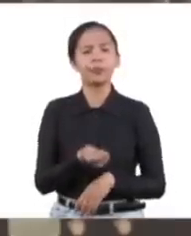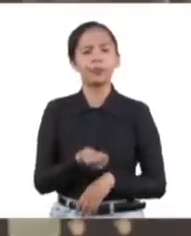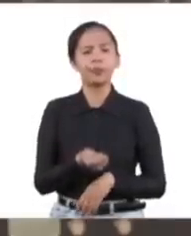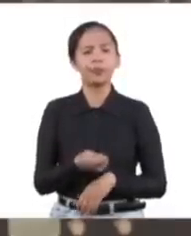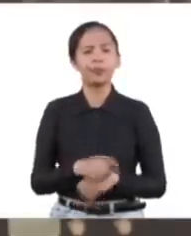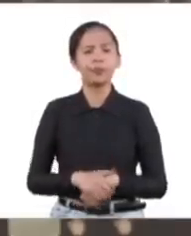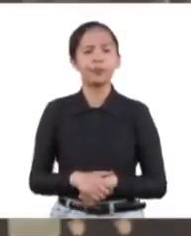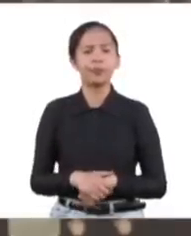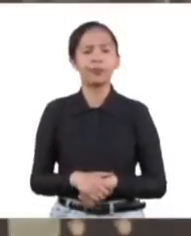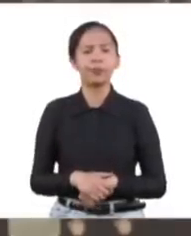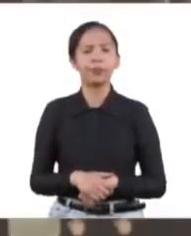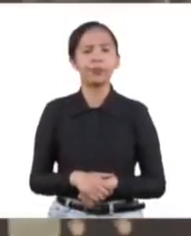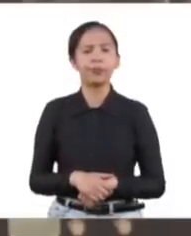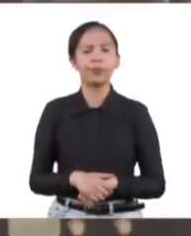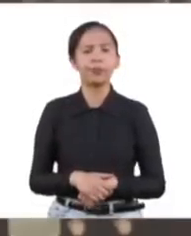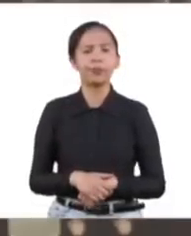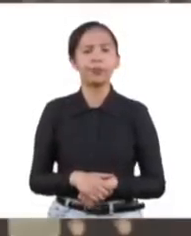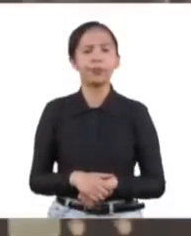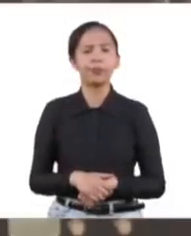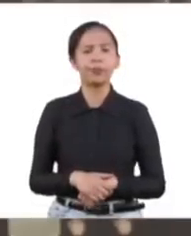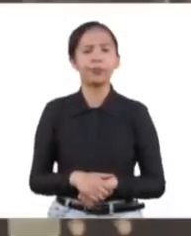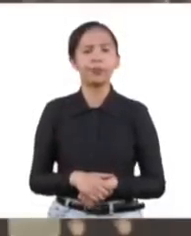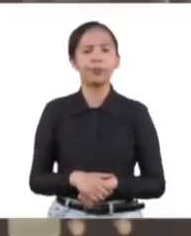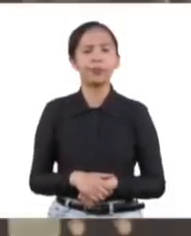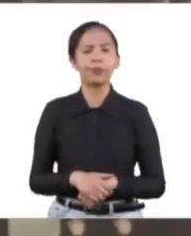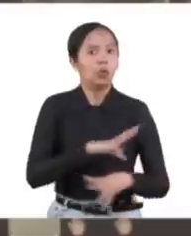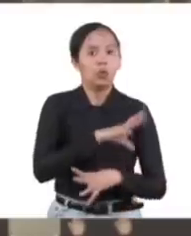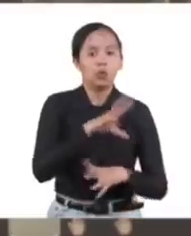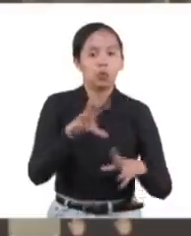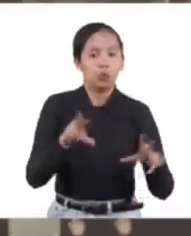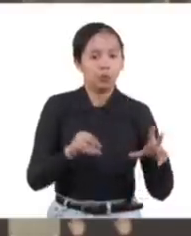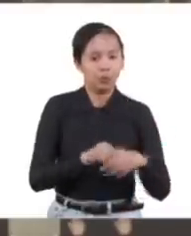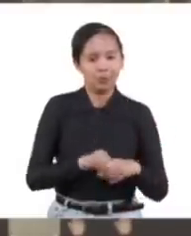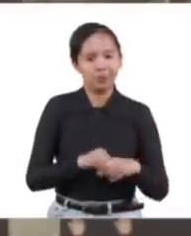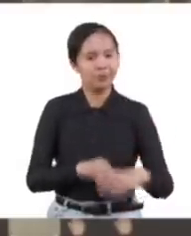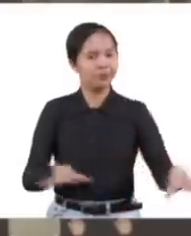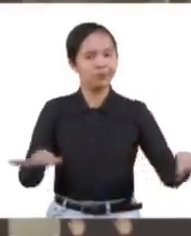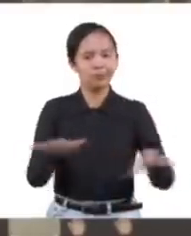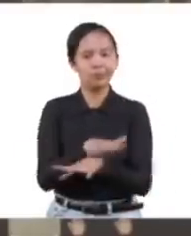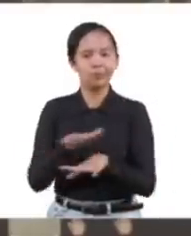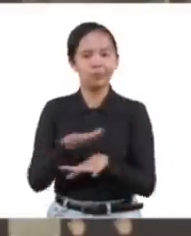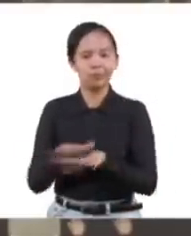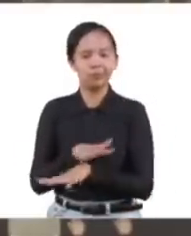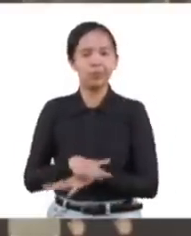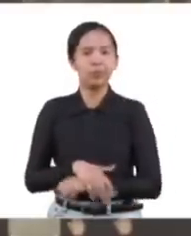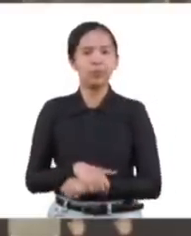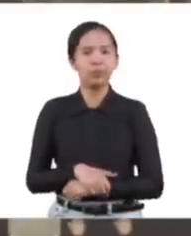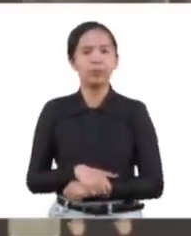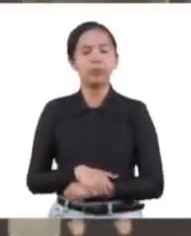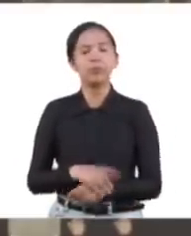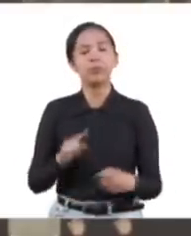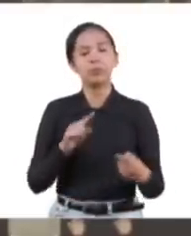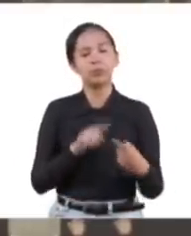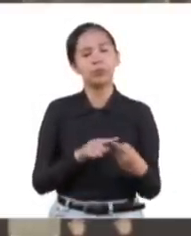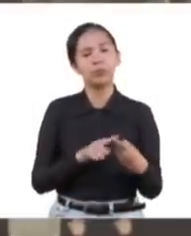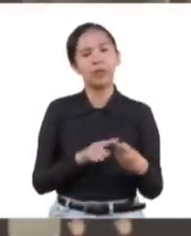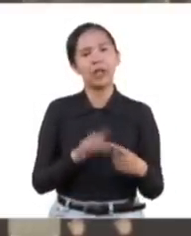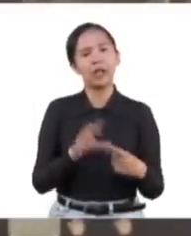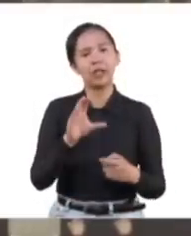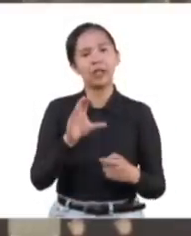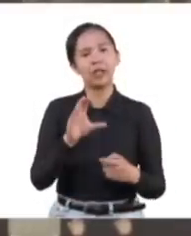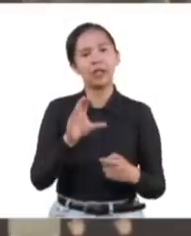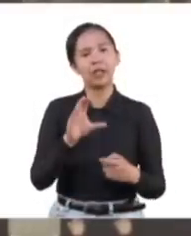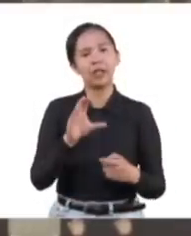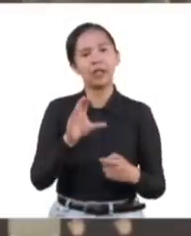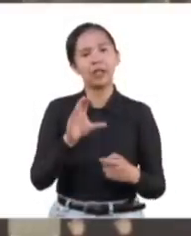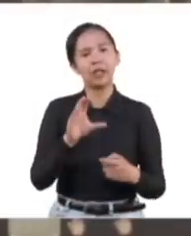Pues en hacer totalmente nuevo lo que existía. El cajón del metro